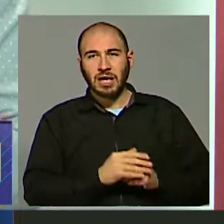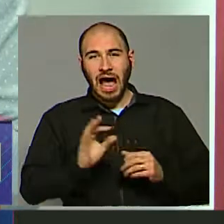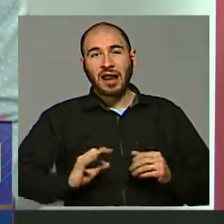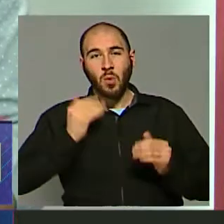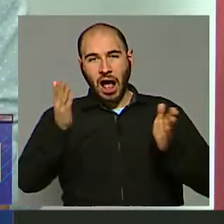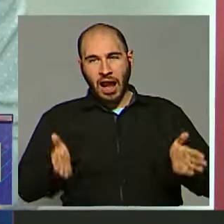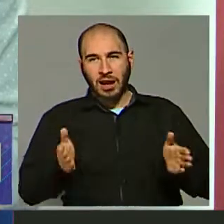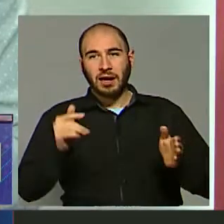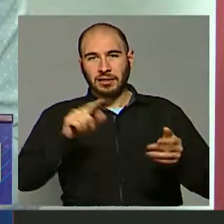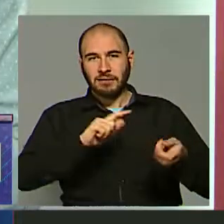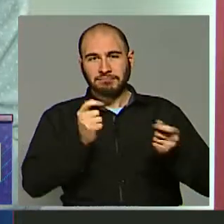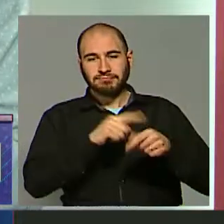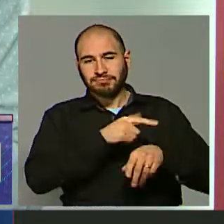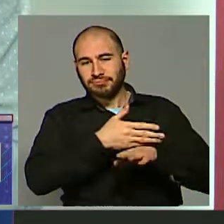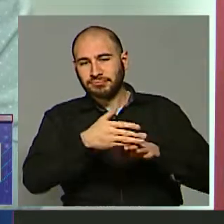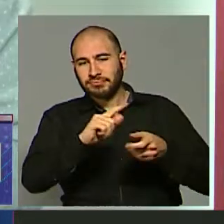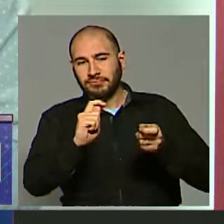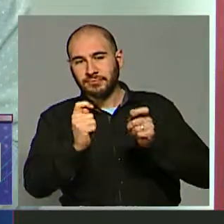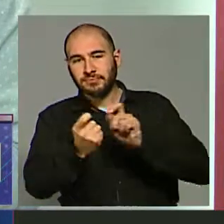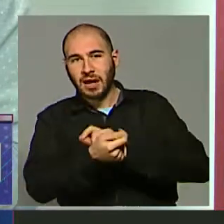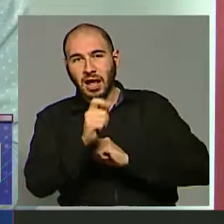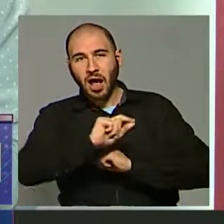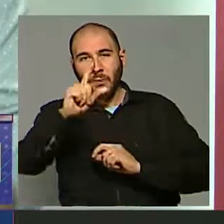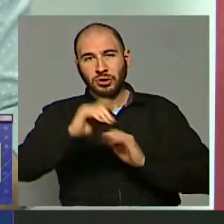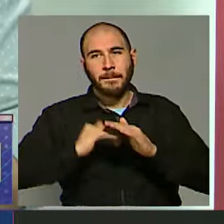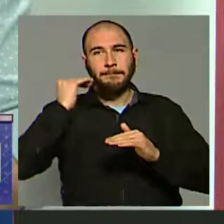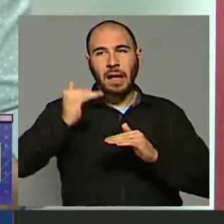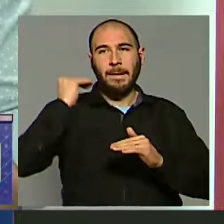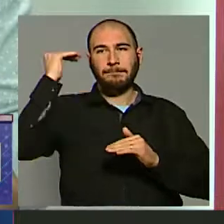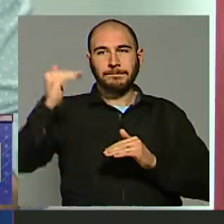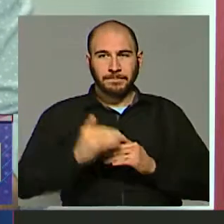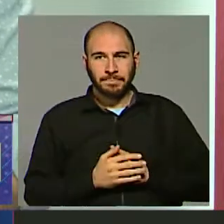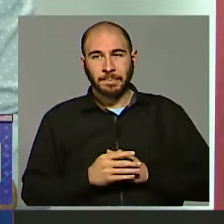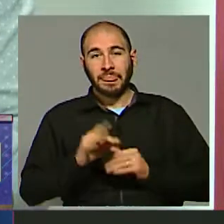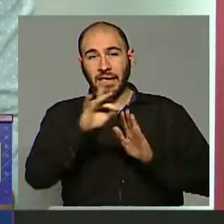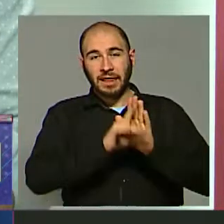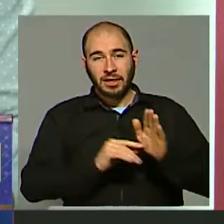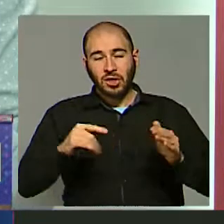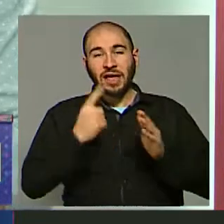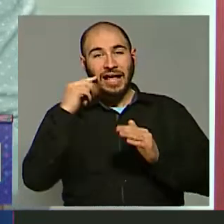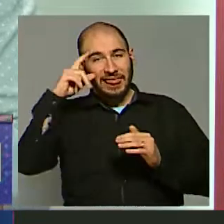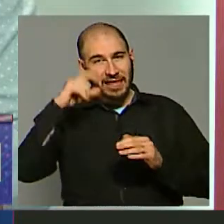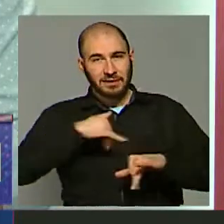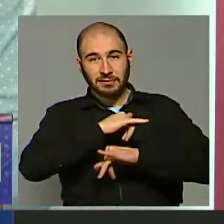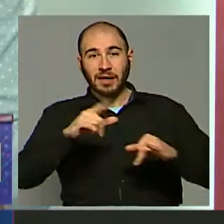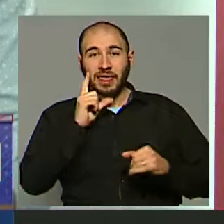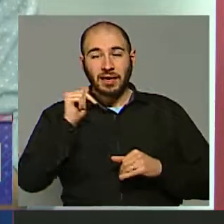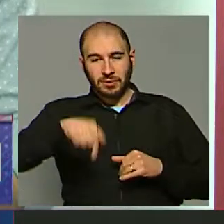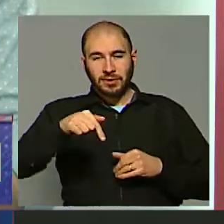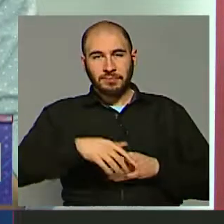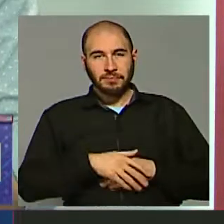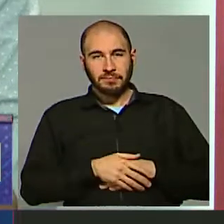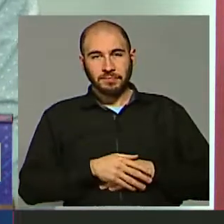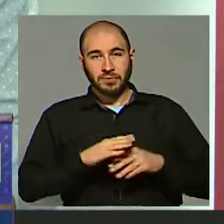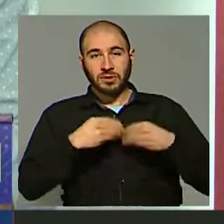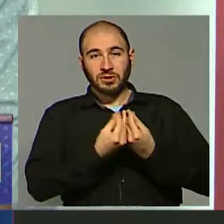anual. Esto se fue modificando con el correr de los meses, los incrementos fueron superiores y a partir de los datos que reveló la INDEC en el día de hoy,